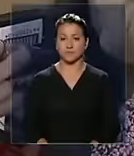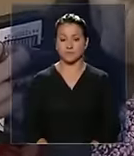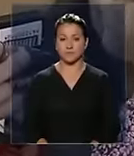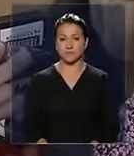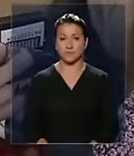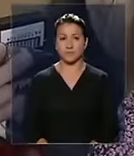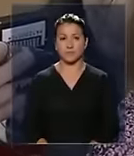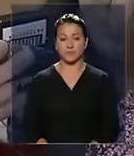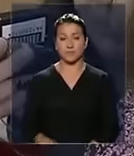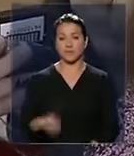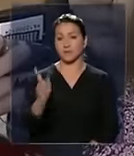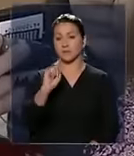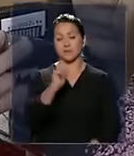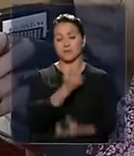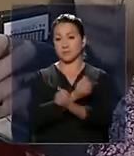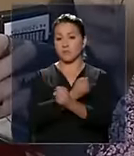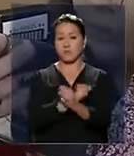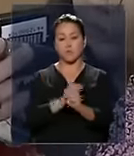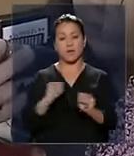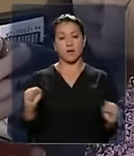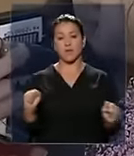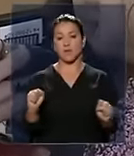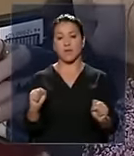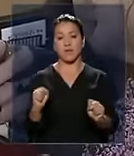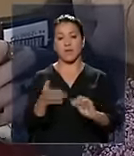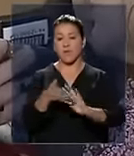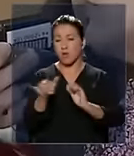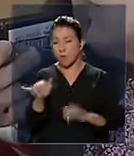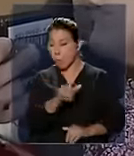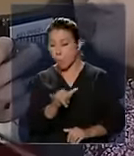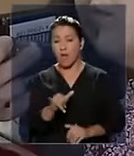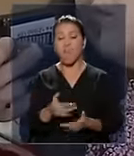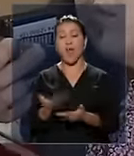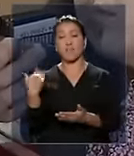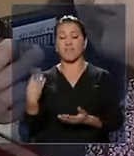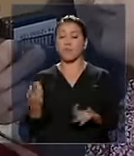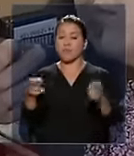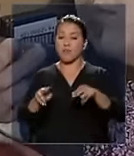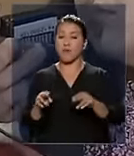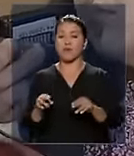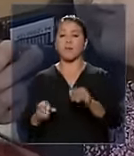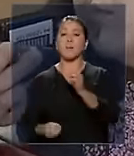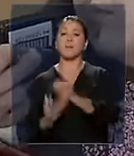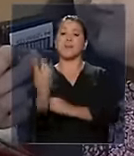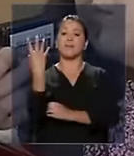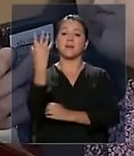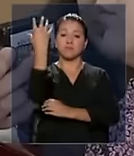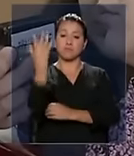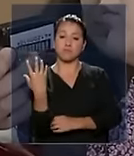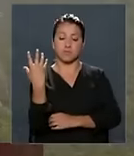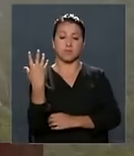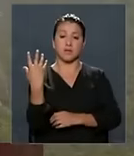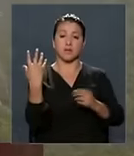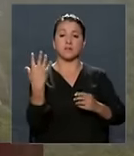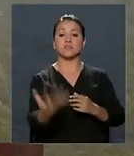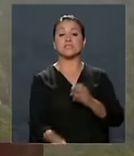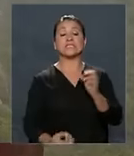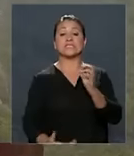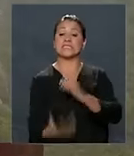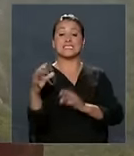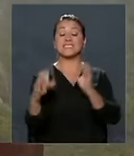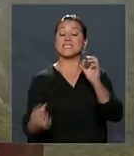No se va a poder reconstruir tal cual, no se va a poder plantar tal cual. Lo que tenemos